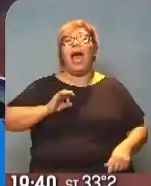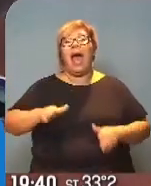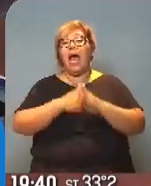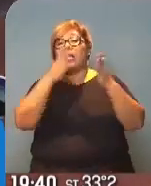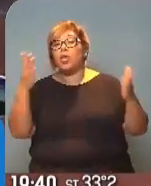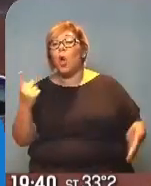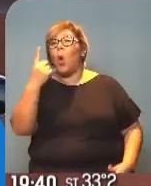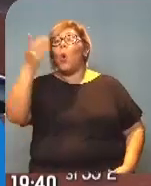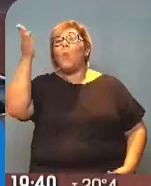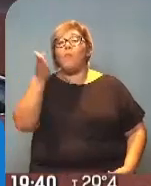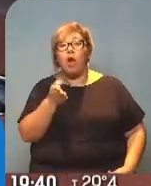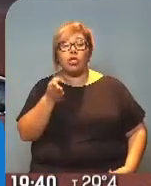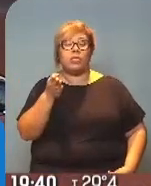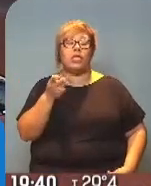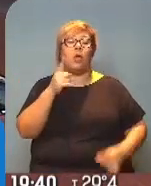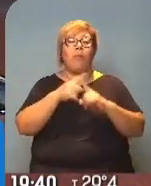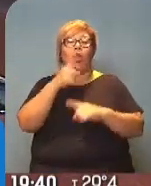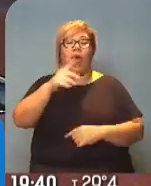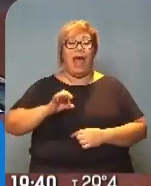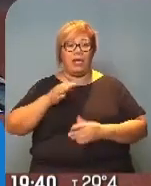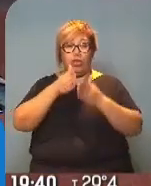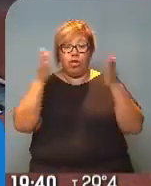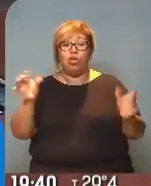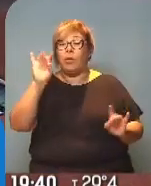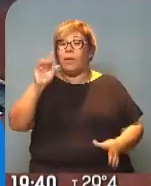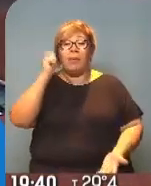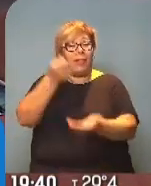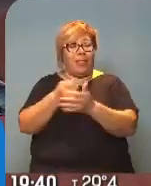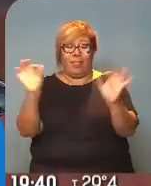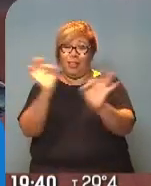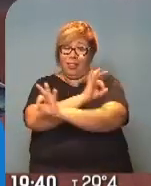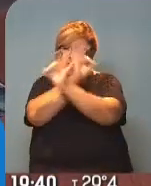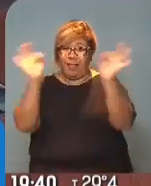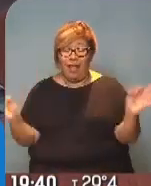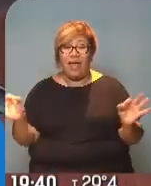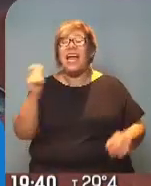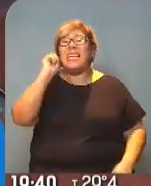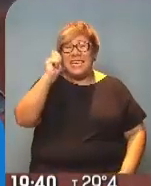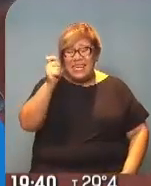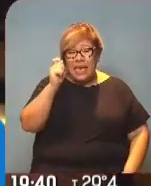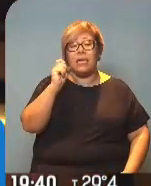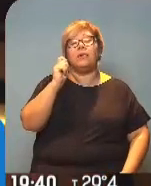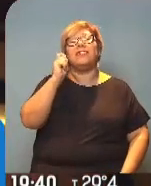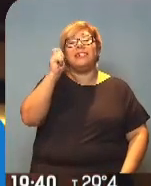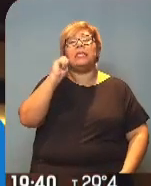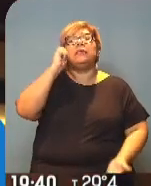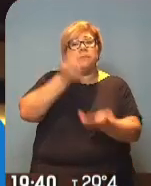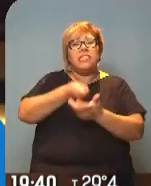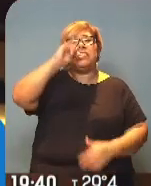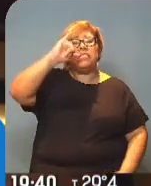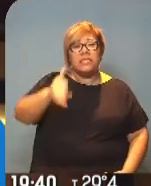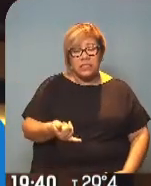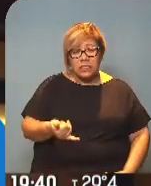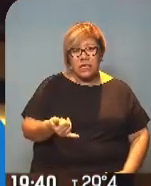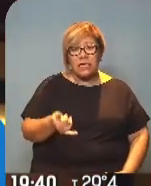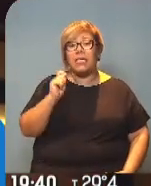Nunca lo pagaron, por cierto. Entonces, el único que pagaba todos sus envíos de petróleo al día, apenas barco recibido, barco pagado,